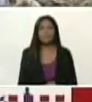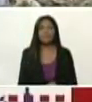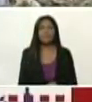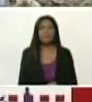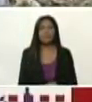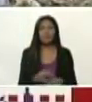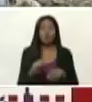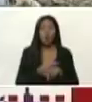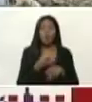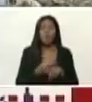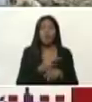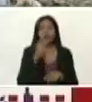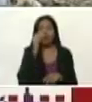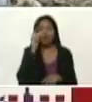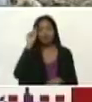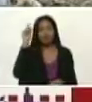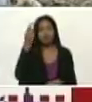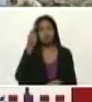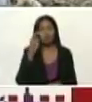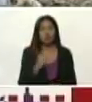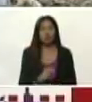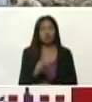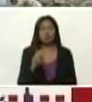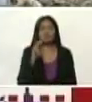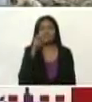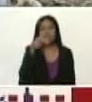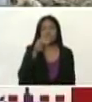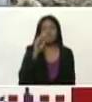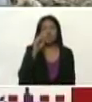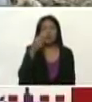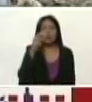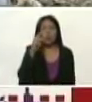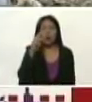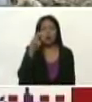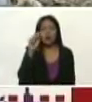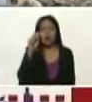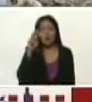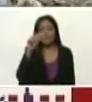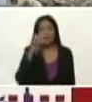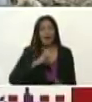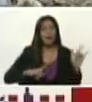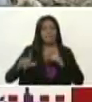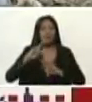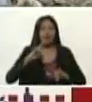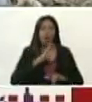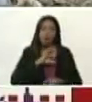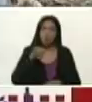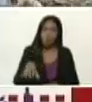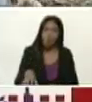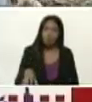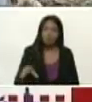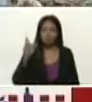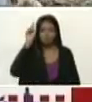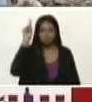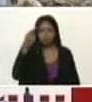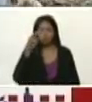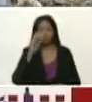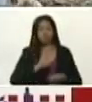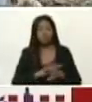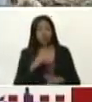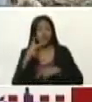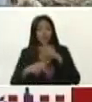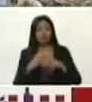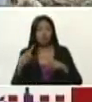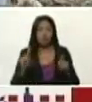nuestro gobernador en Chaguaramas, en su estado. Amado Estado Guárico, porque producir